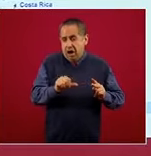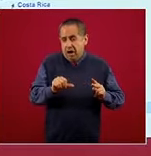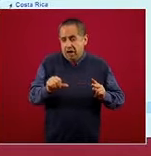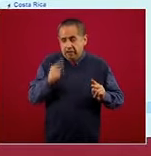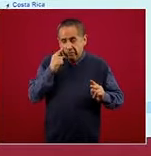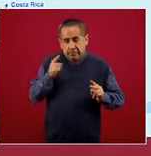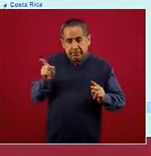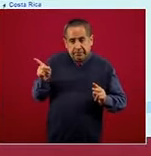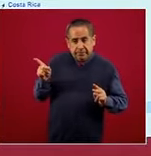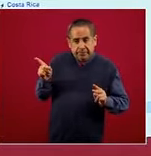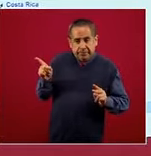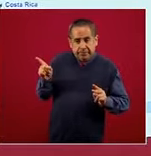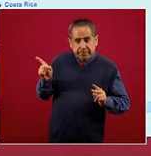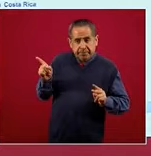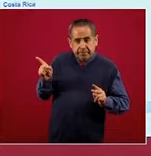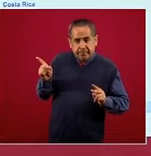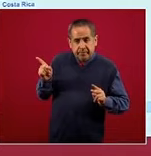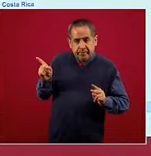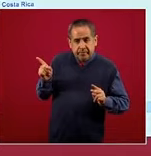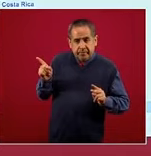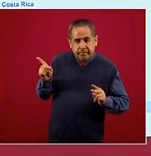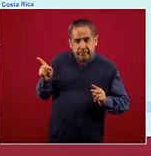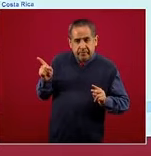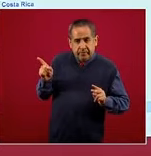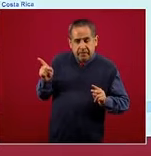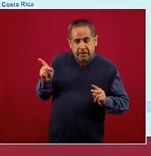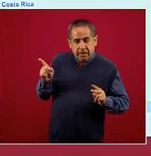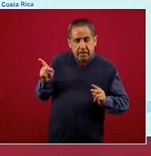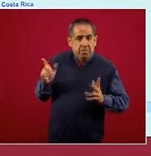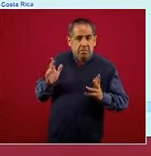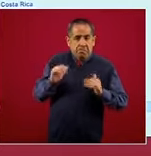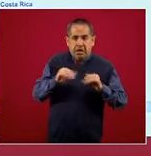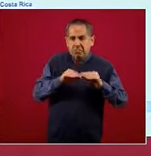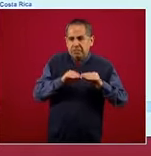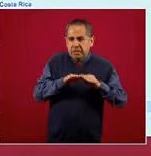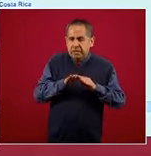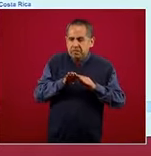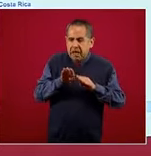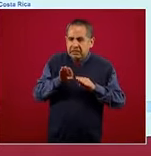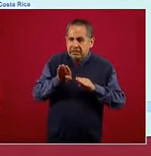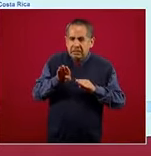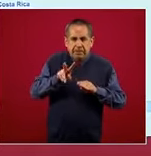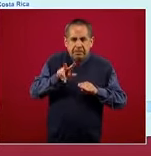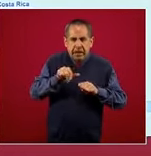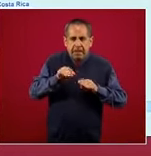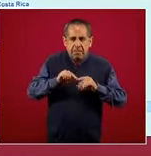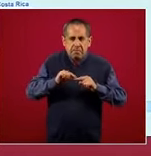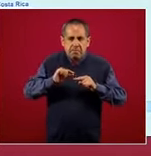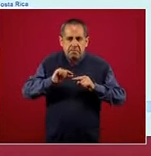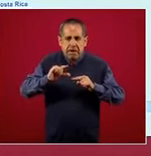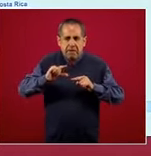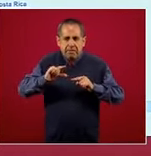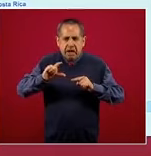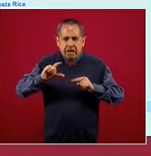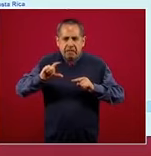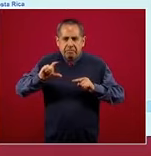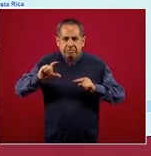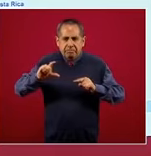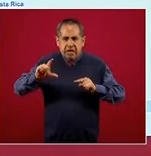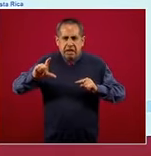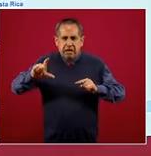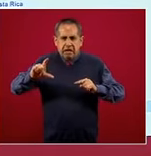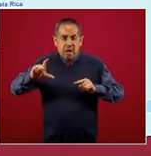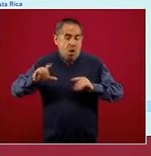aquí en el país, como siempre ha mantenido una curva con una tendencia